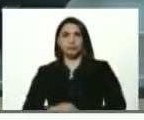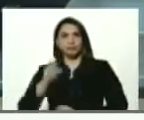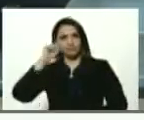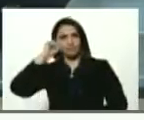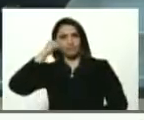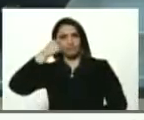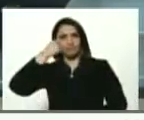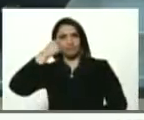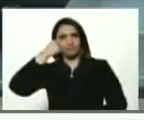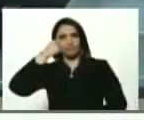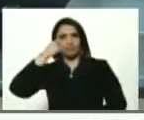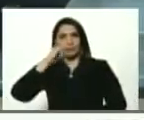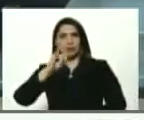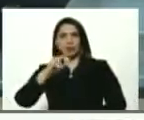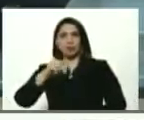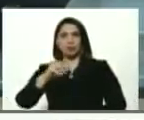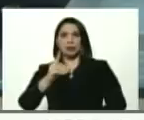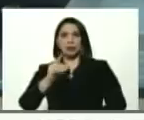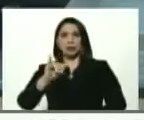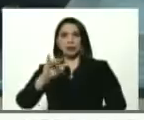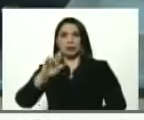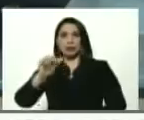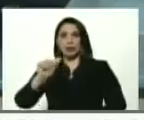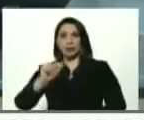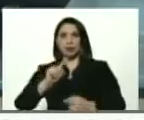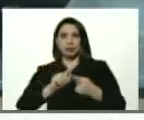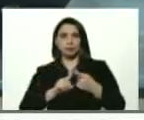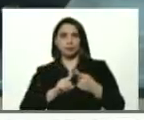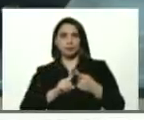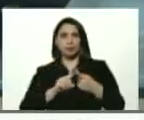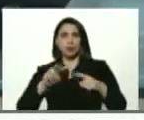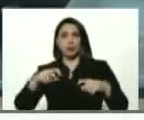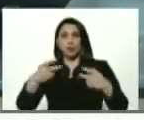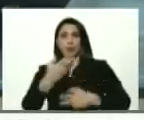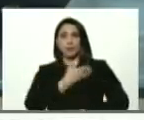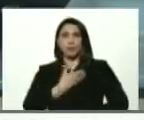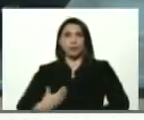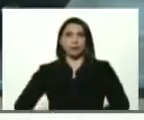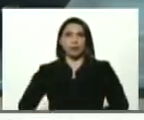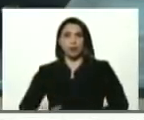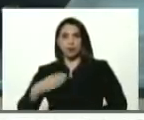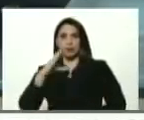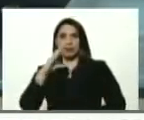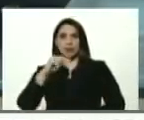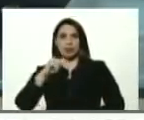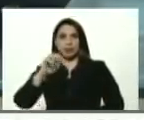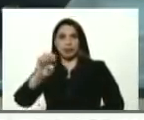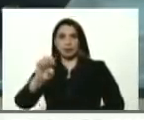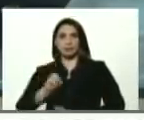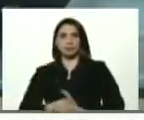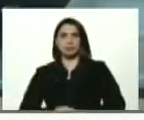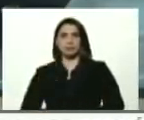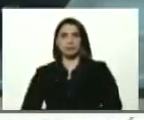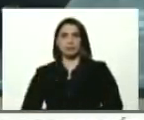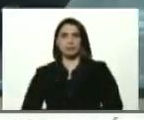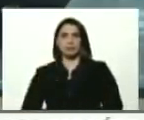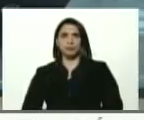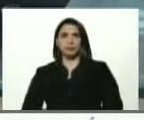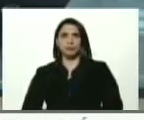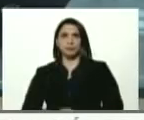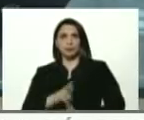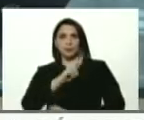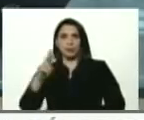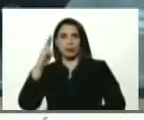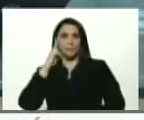Recordamos, Indira Alfonso Izaguirre es la nueva presidenta del Consejo Nacional Electoral de la